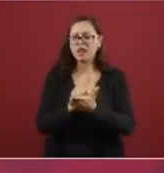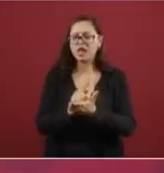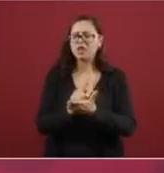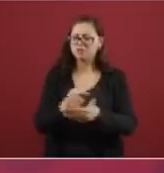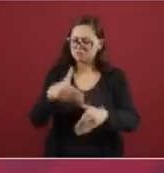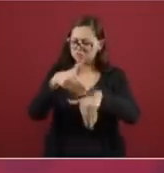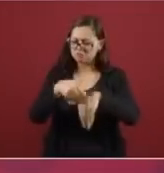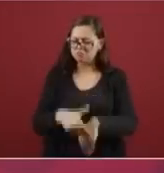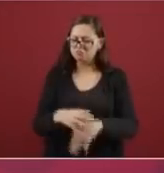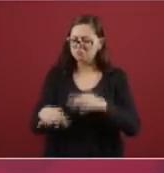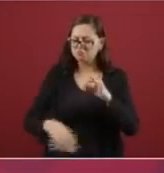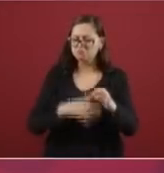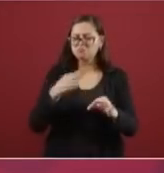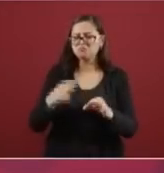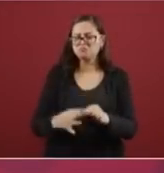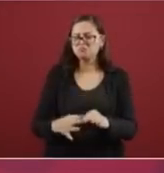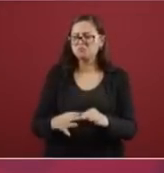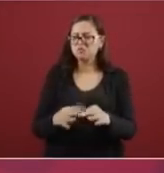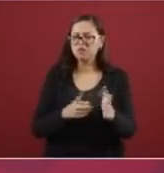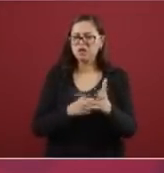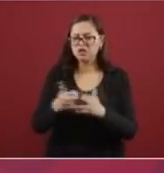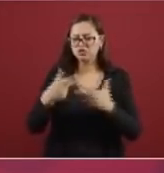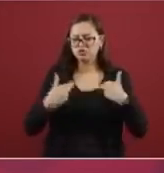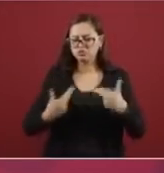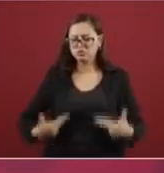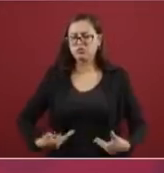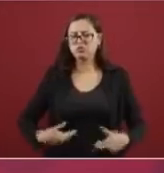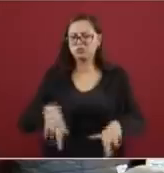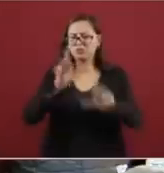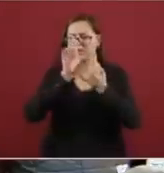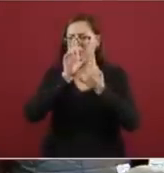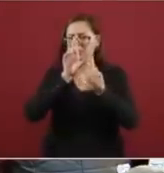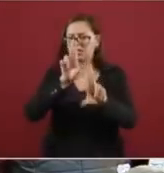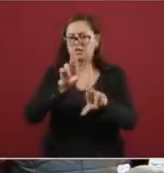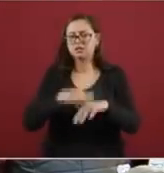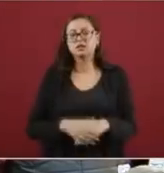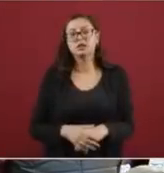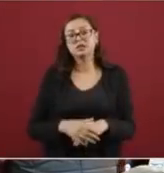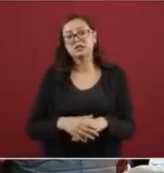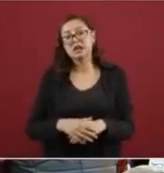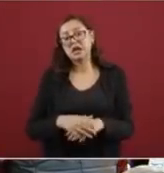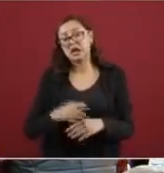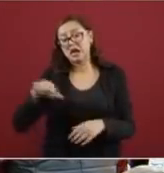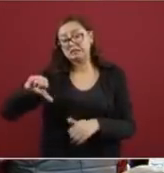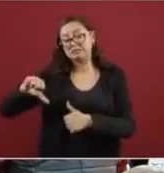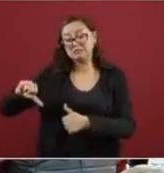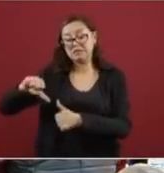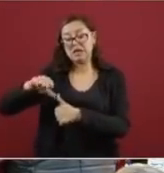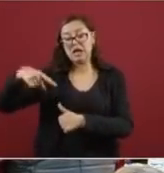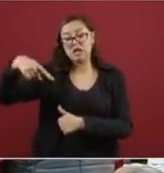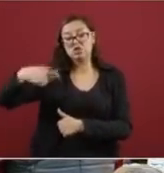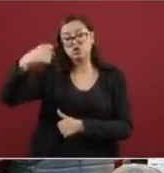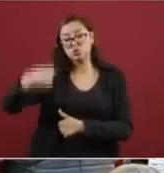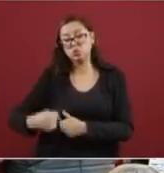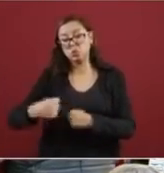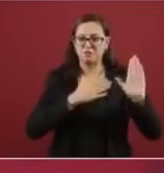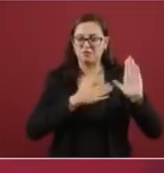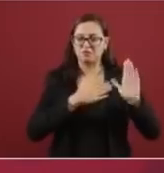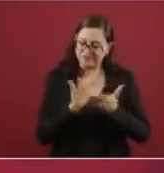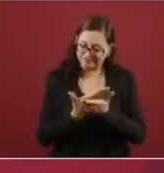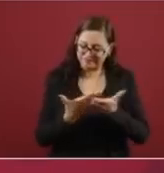humanos. En otro tema, el mandatario aclaró que el programa de estancias infantiles se está poniendo en orden y continúan con el